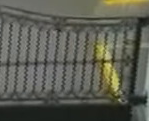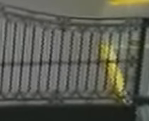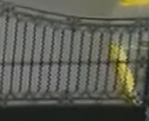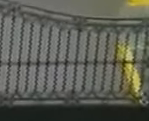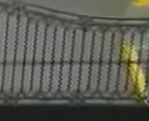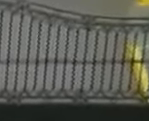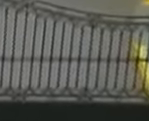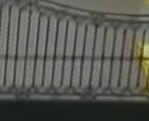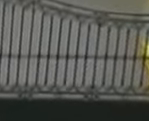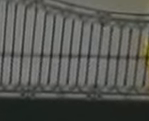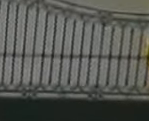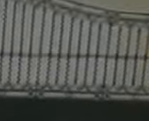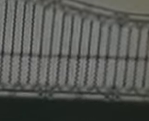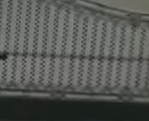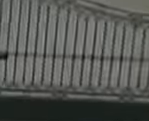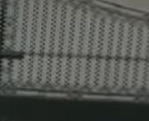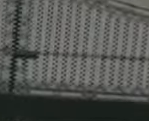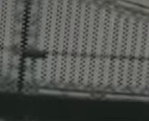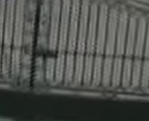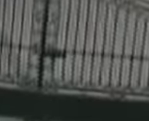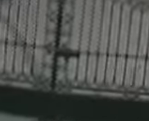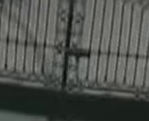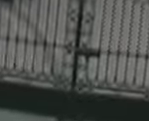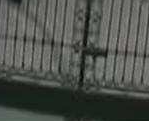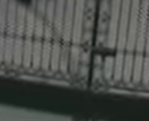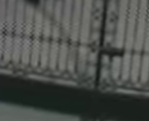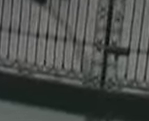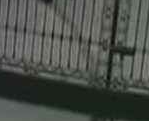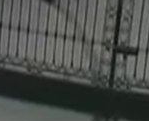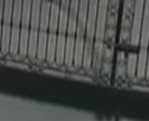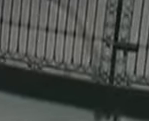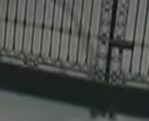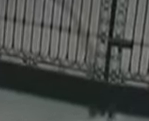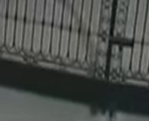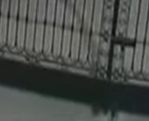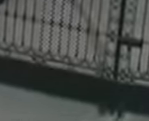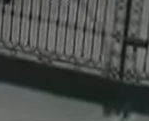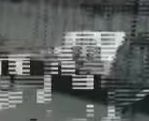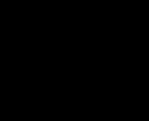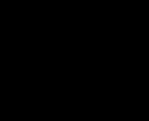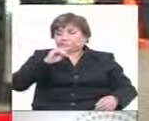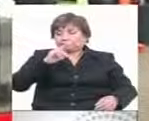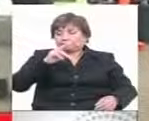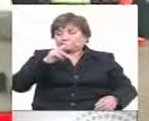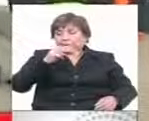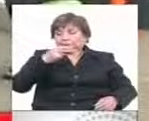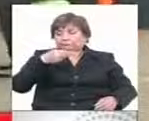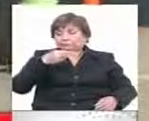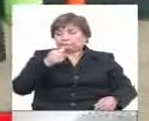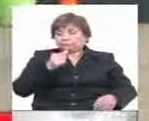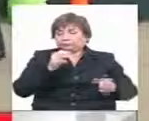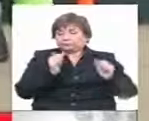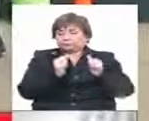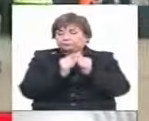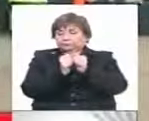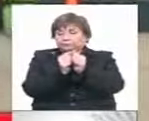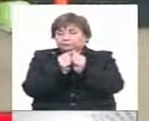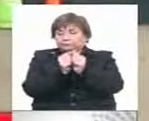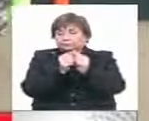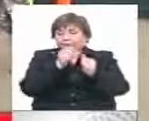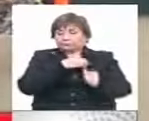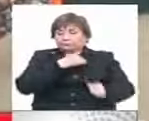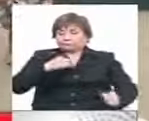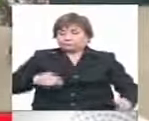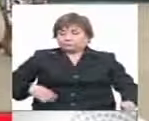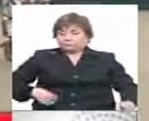de Estado y solicitar en base a esto la investidura, el voto de confianza del... En compañía también de los